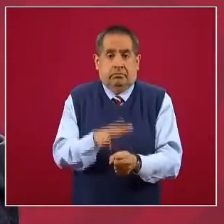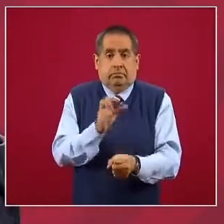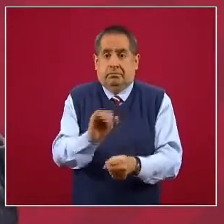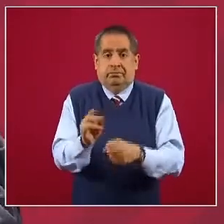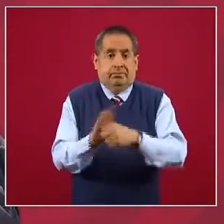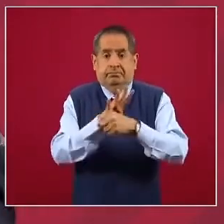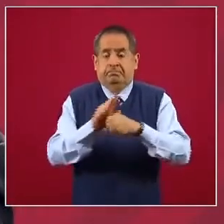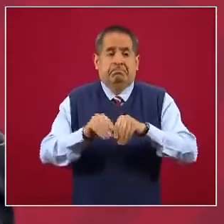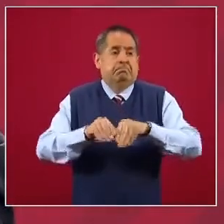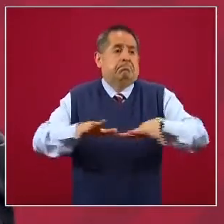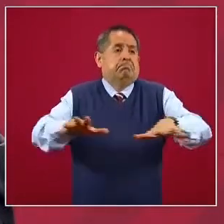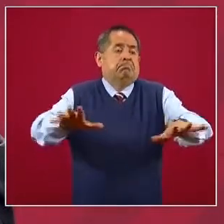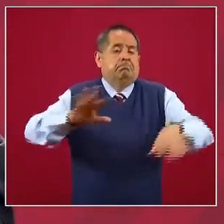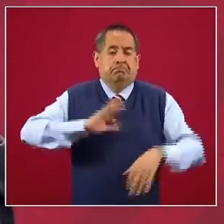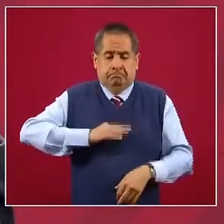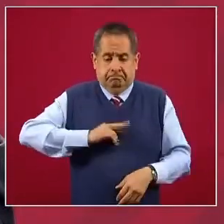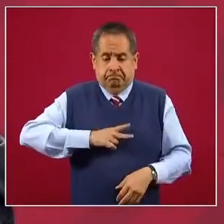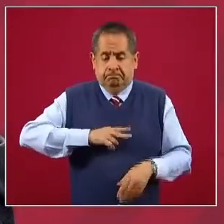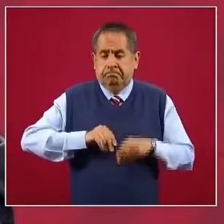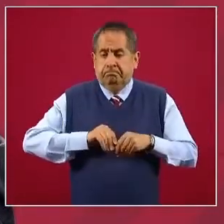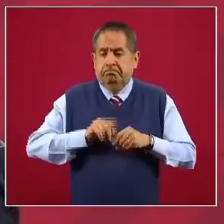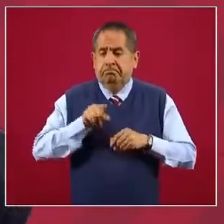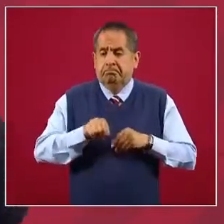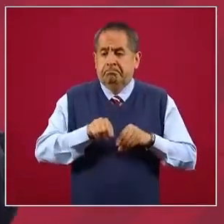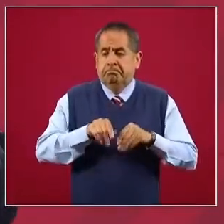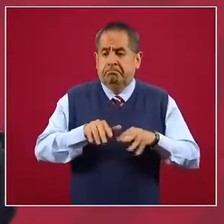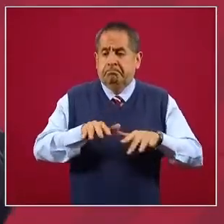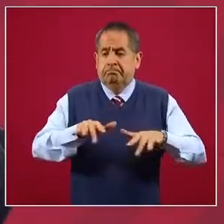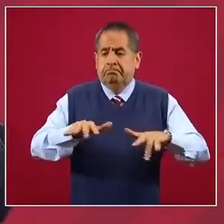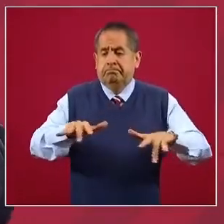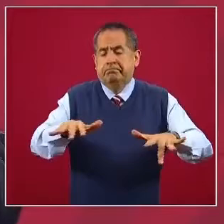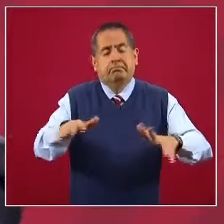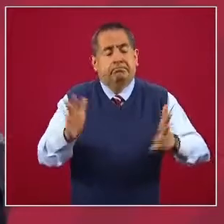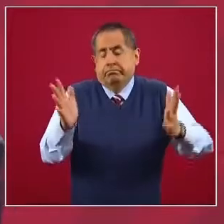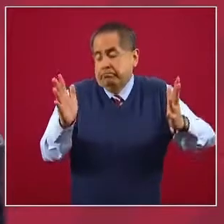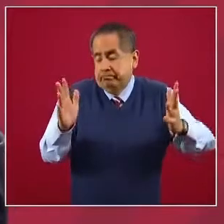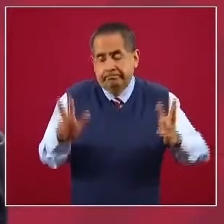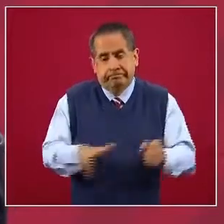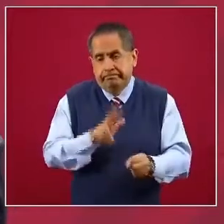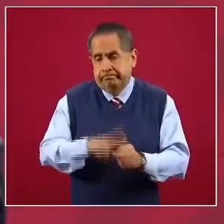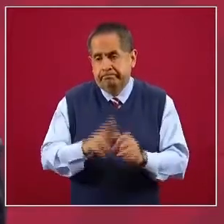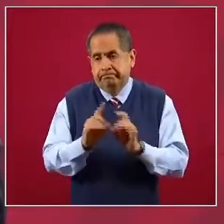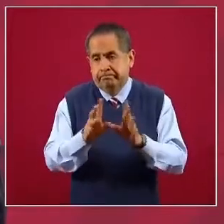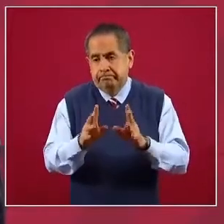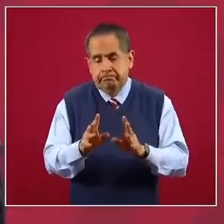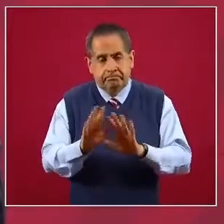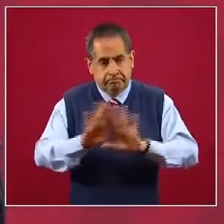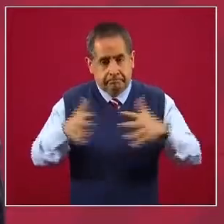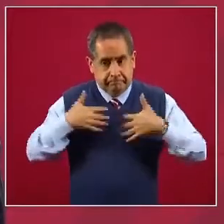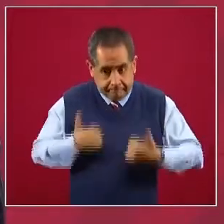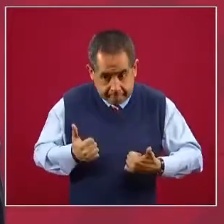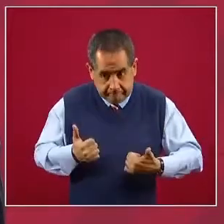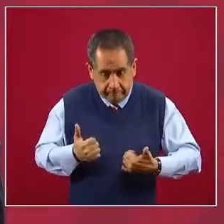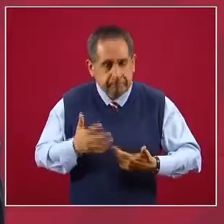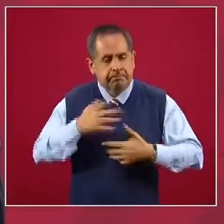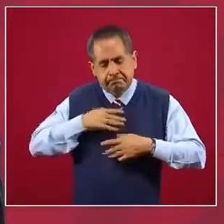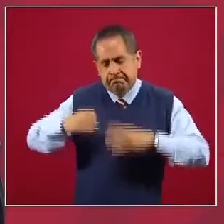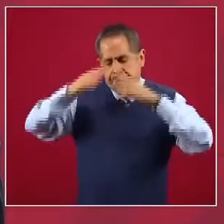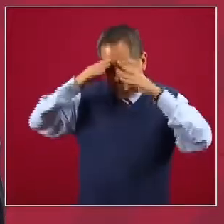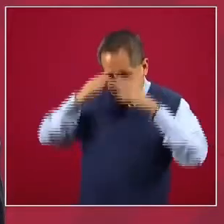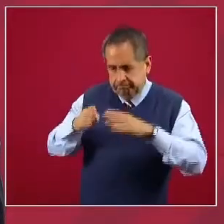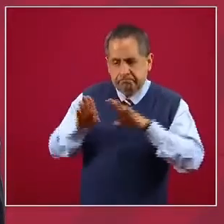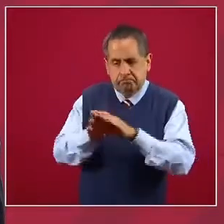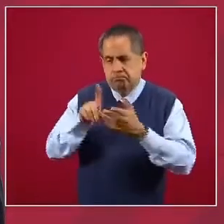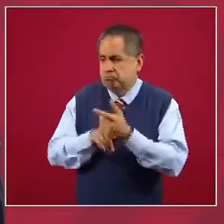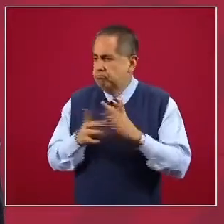natural causado por una partícula biológica, vamos a empezar a centrar de manera más productiva los esfuerzos de